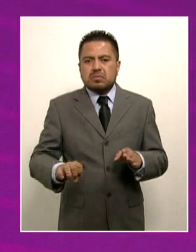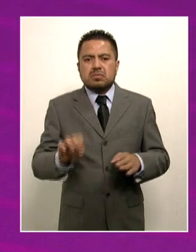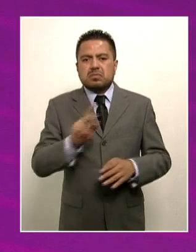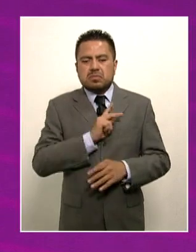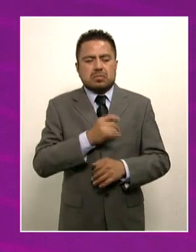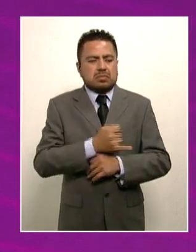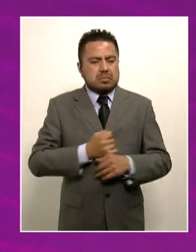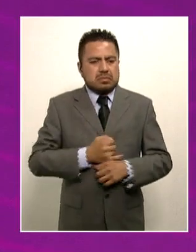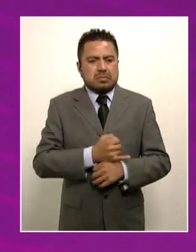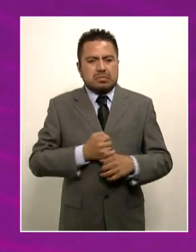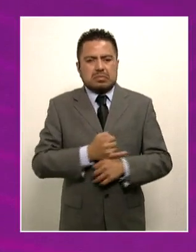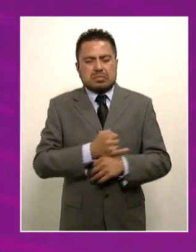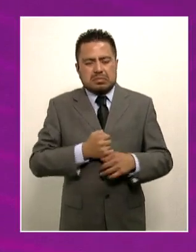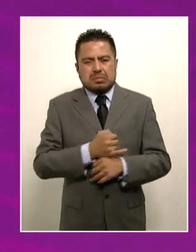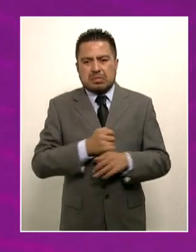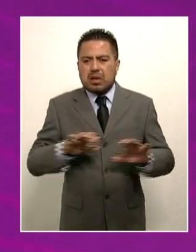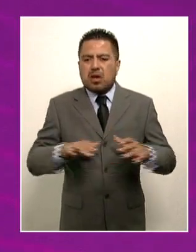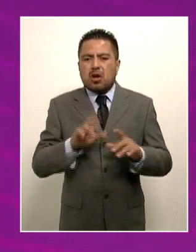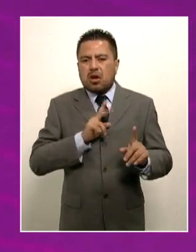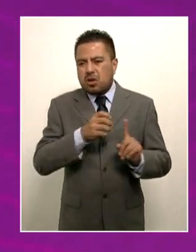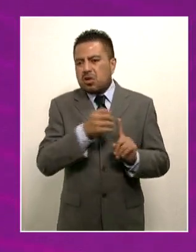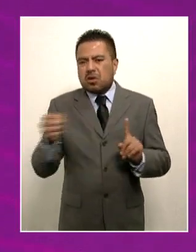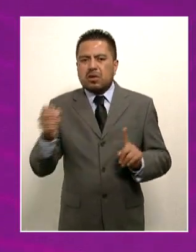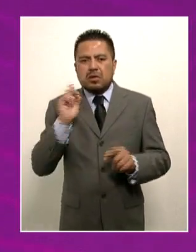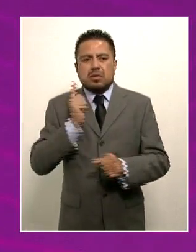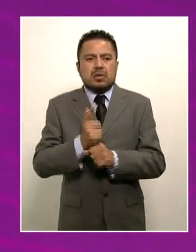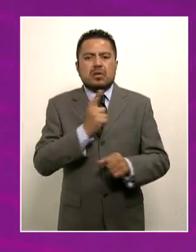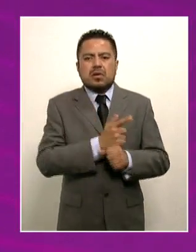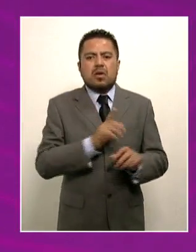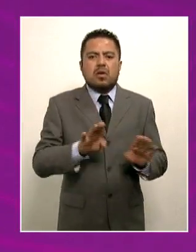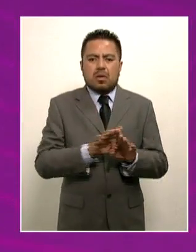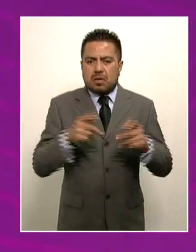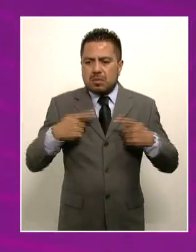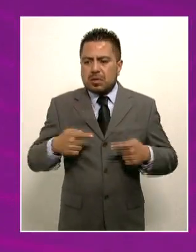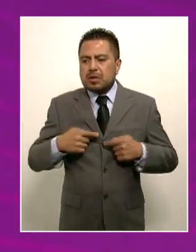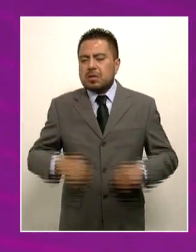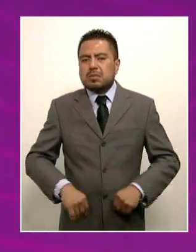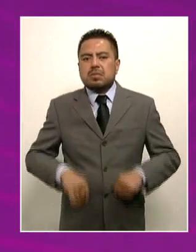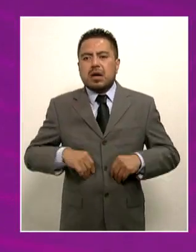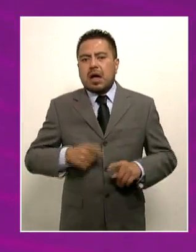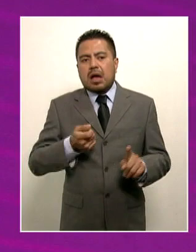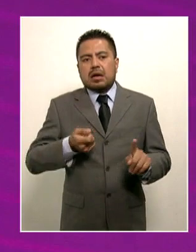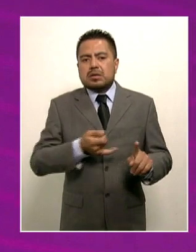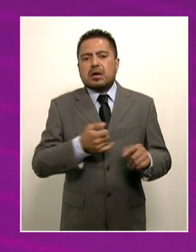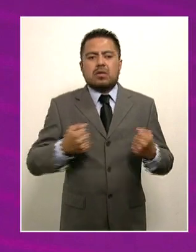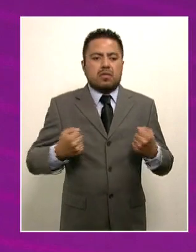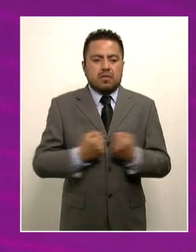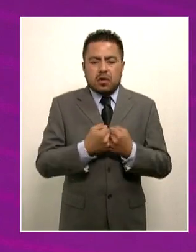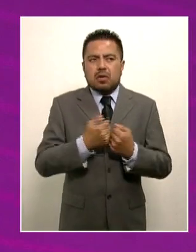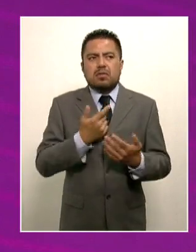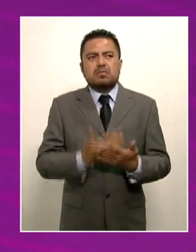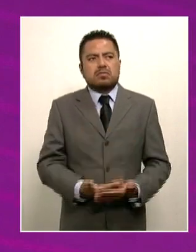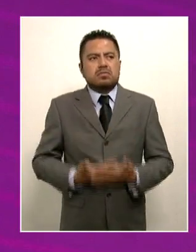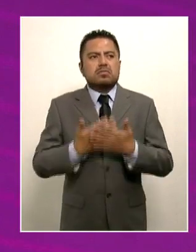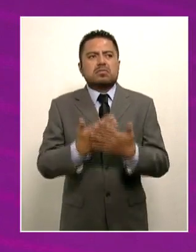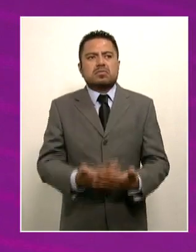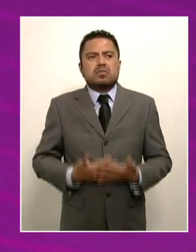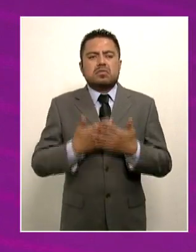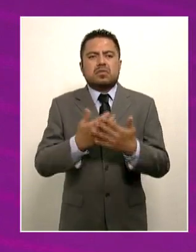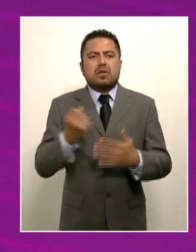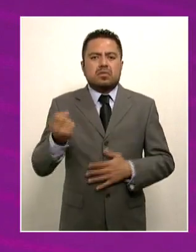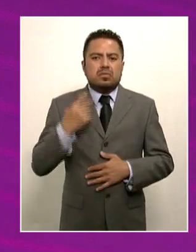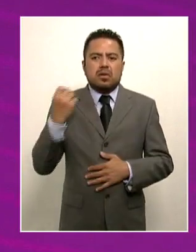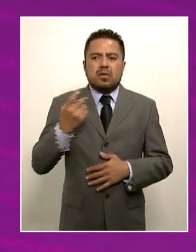calidad de investigador de Human Rights Watch, pues ver la situación en la que estas personas viven en la frontera esperando su